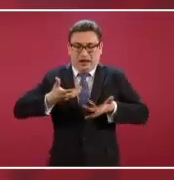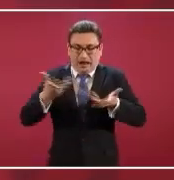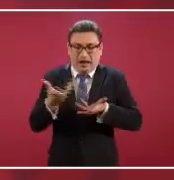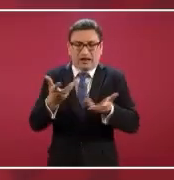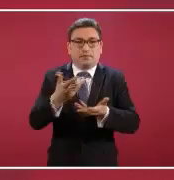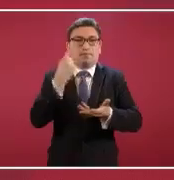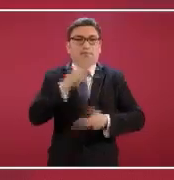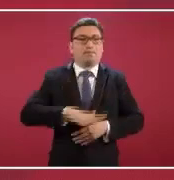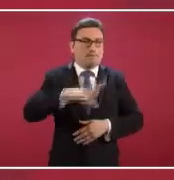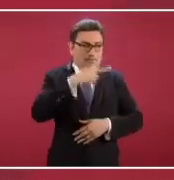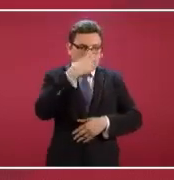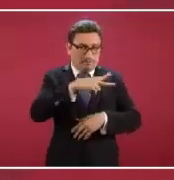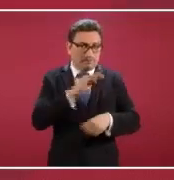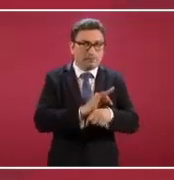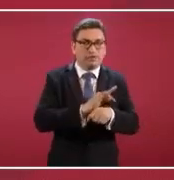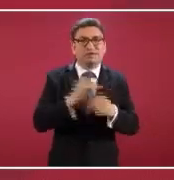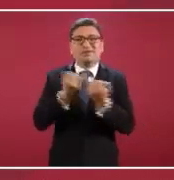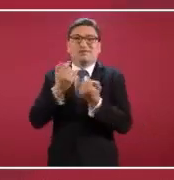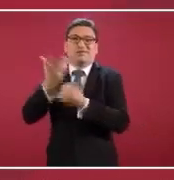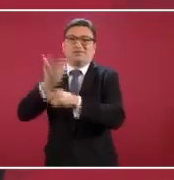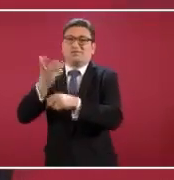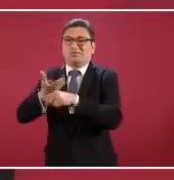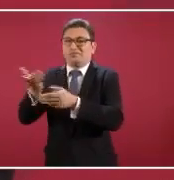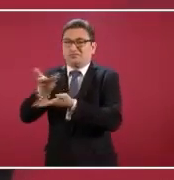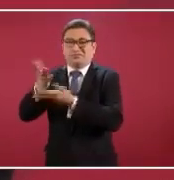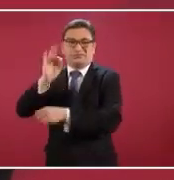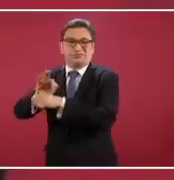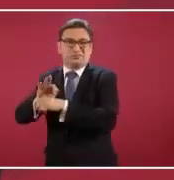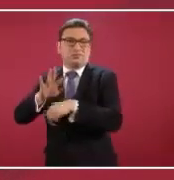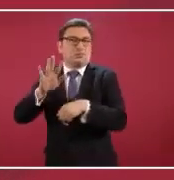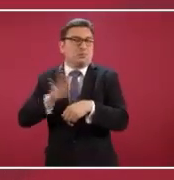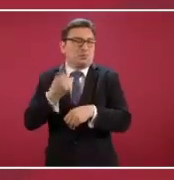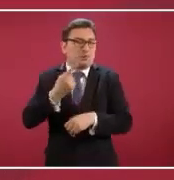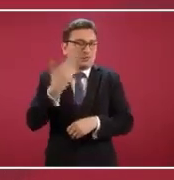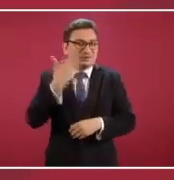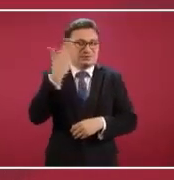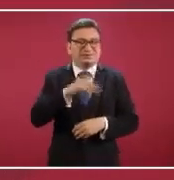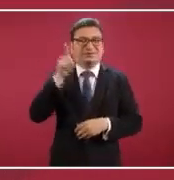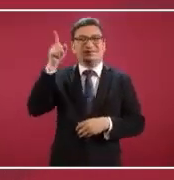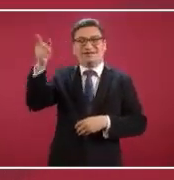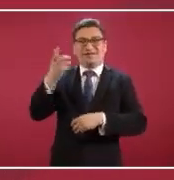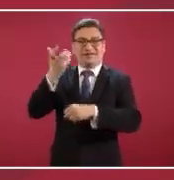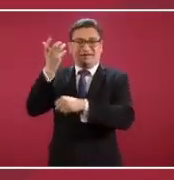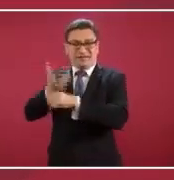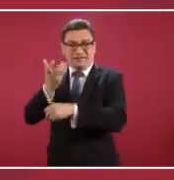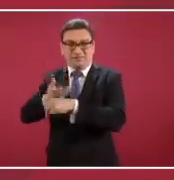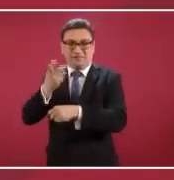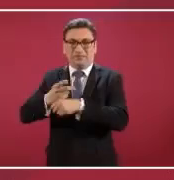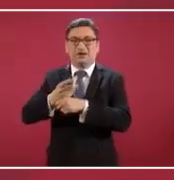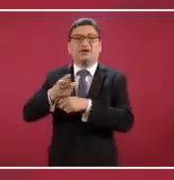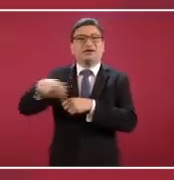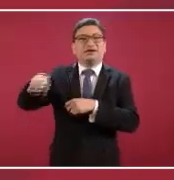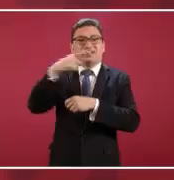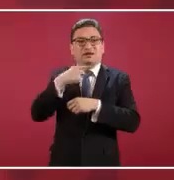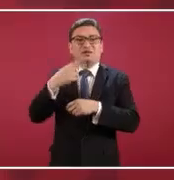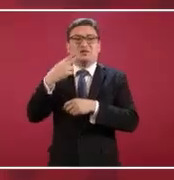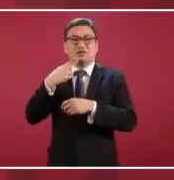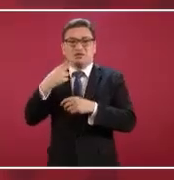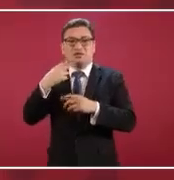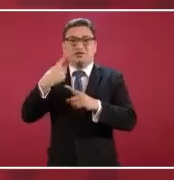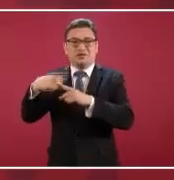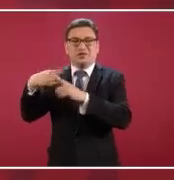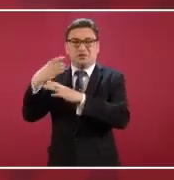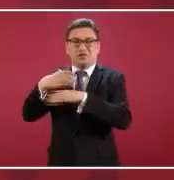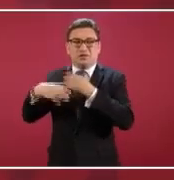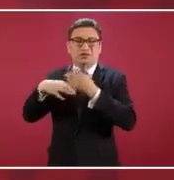cooperar. ¿Por qué razón? Bueno, porque el consumo está aumentando en Estados Unidos, desgraciadamente, porque